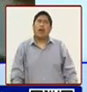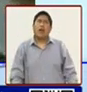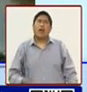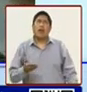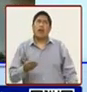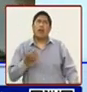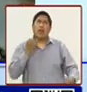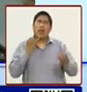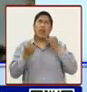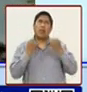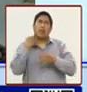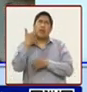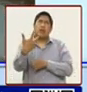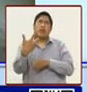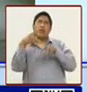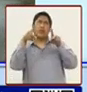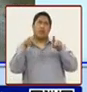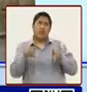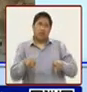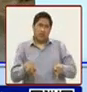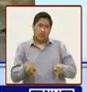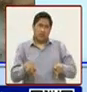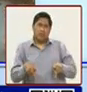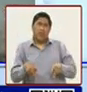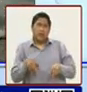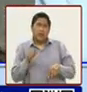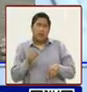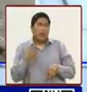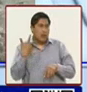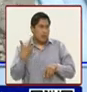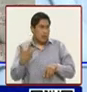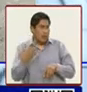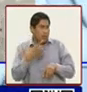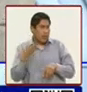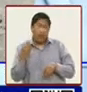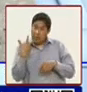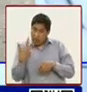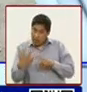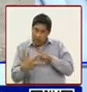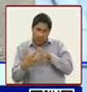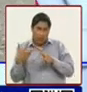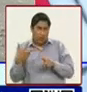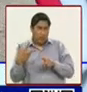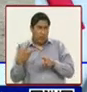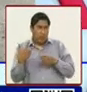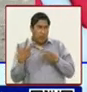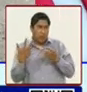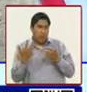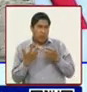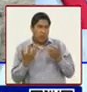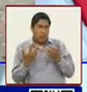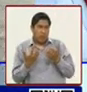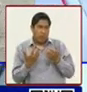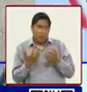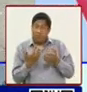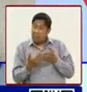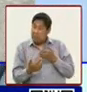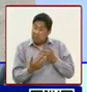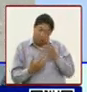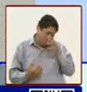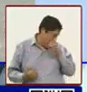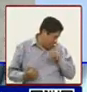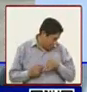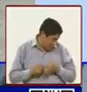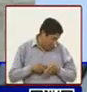Tenemos información de tres personas nomás, hermano periodista. Tres, y las tres han podido salir, como han podido, ¿no? Se han